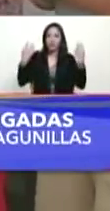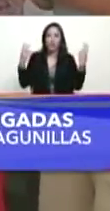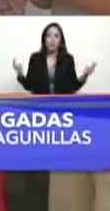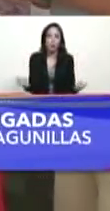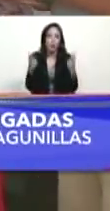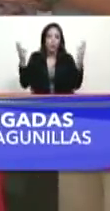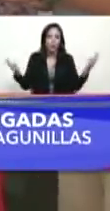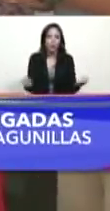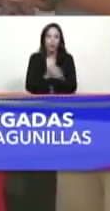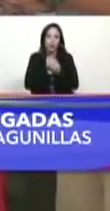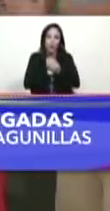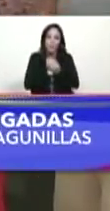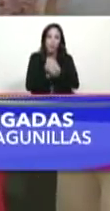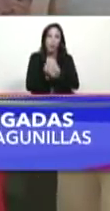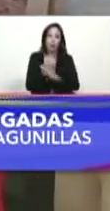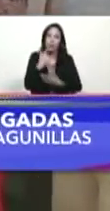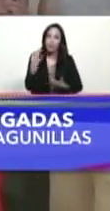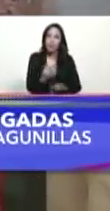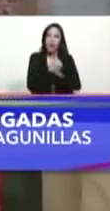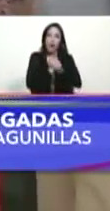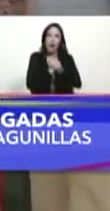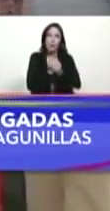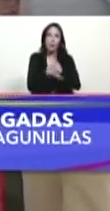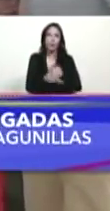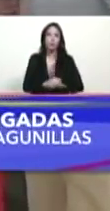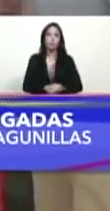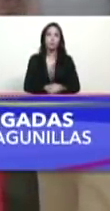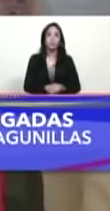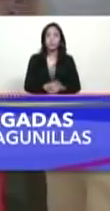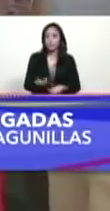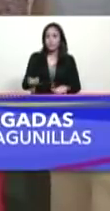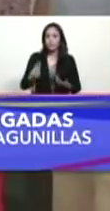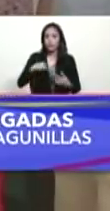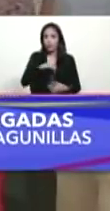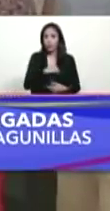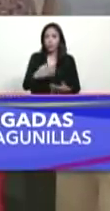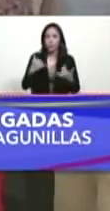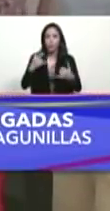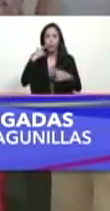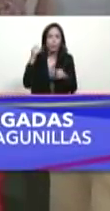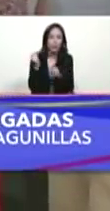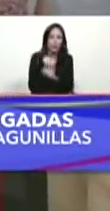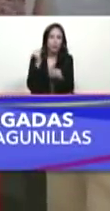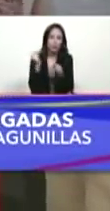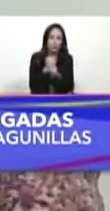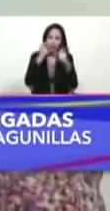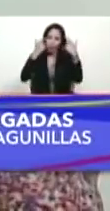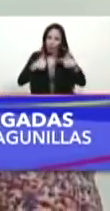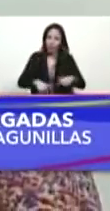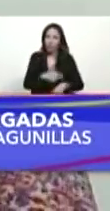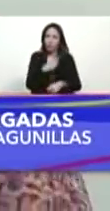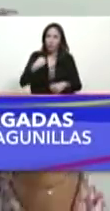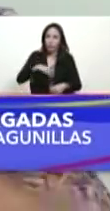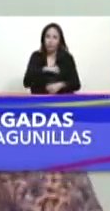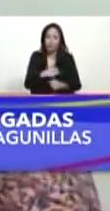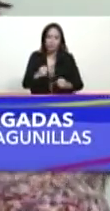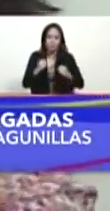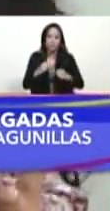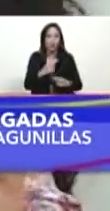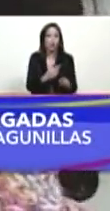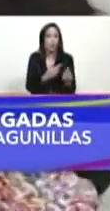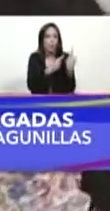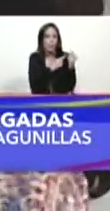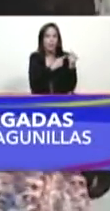revolucionarios, de amor, de amor. Y nosotros como cultores, hoy, más que nunca, nos sentimos comprometidos desde